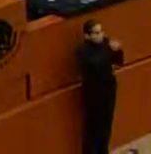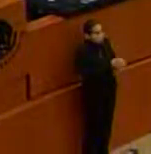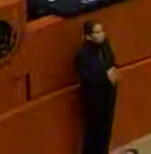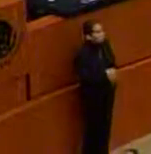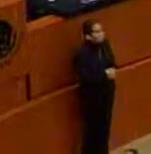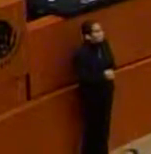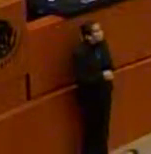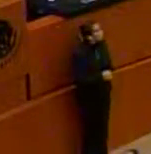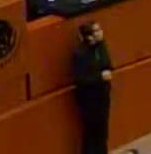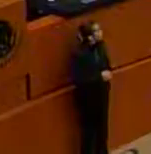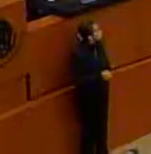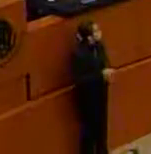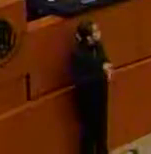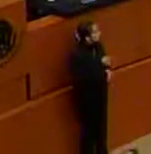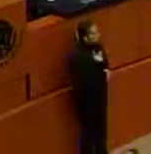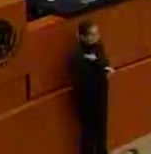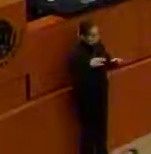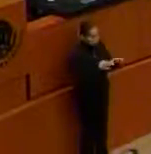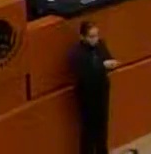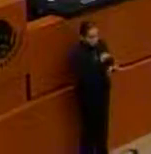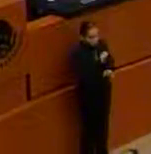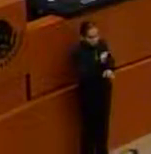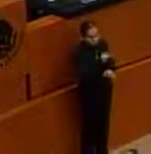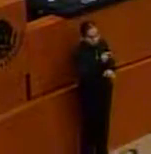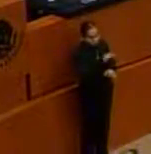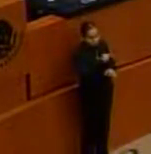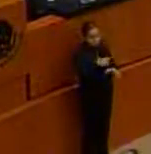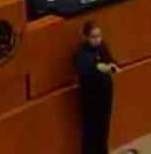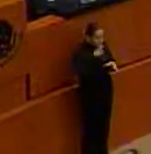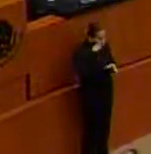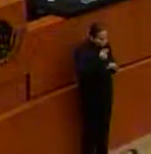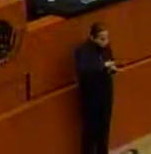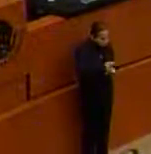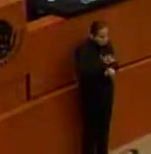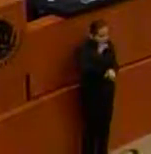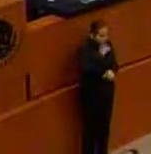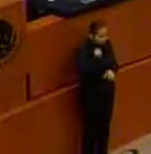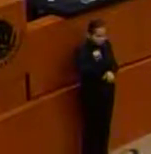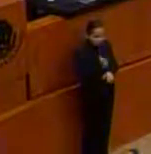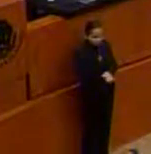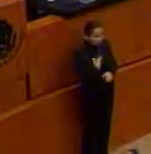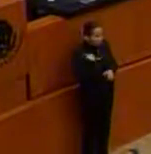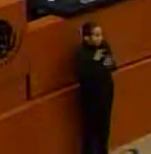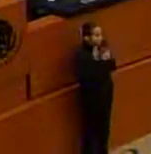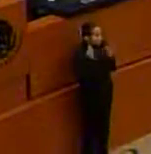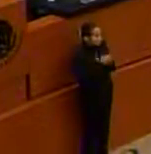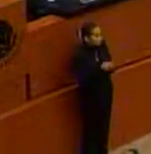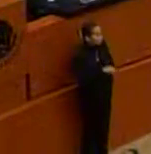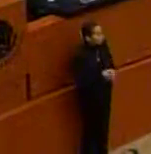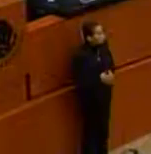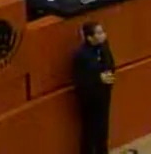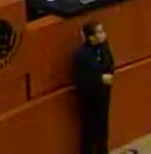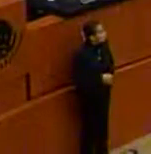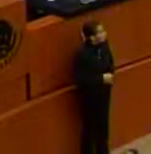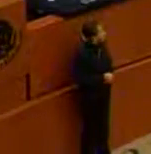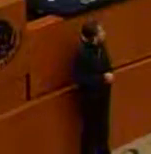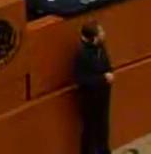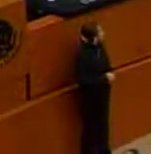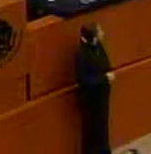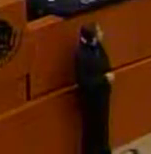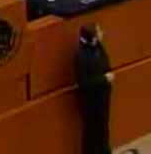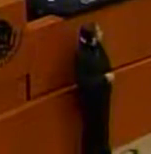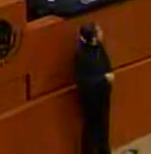ser que en Canadá, y por lo menos en la provincia de Ontario, están convencidos y dispuestos a experimentar.